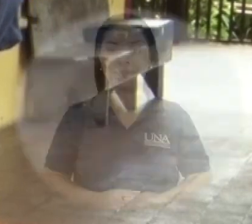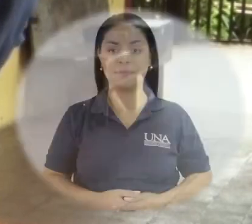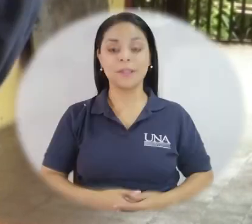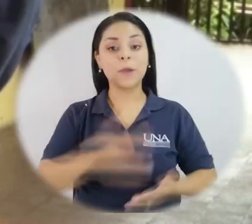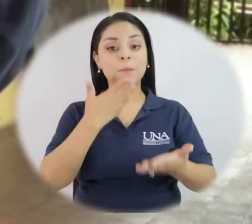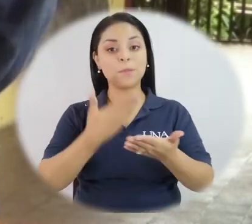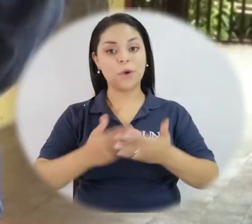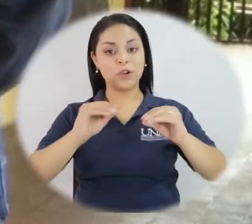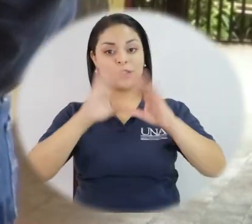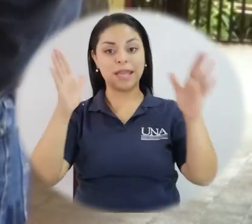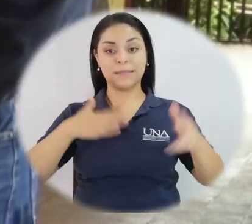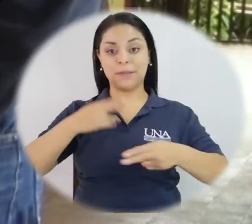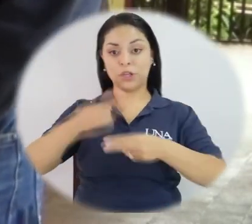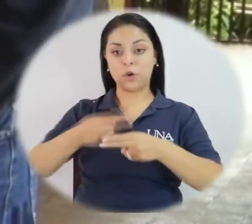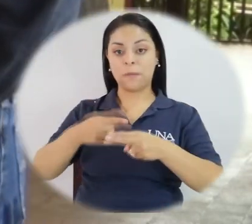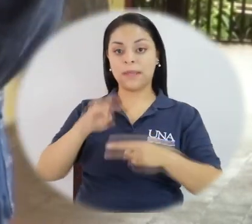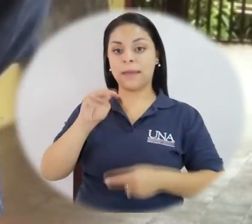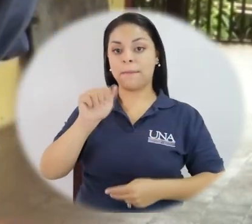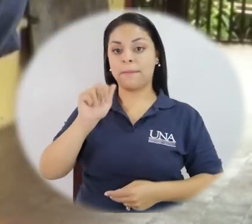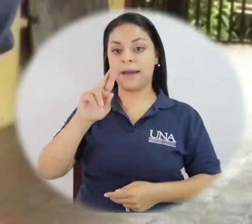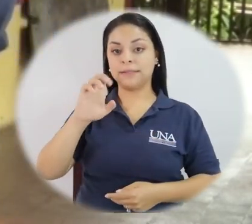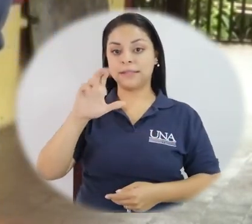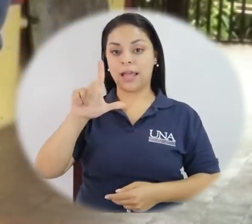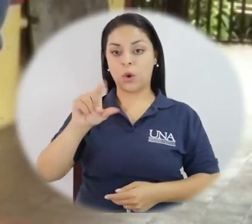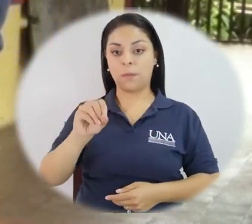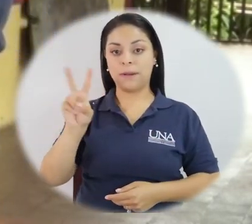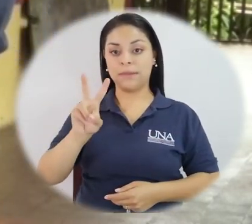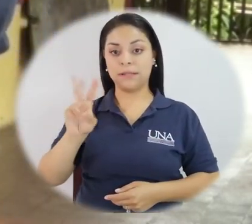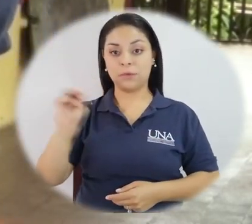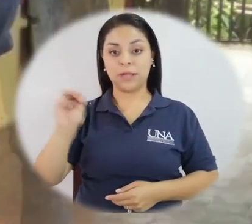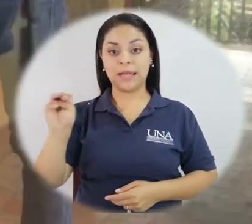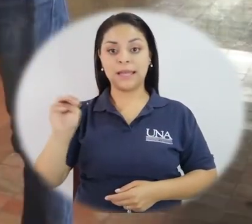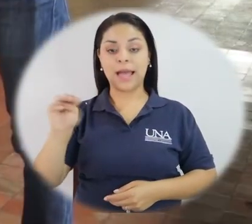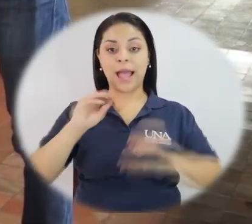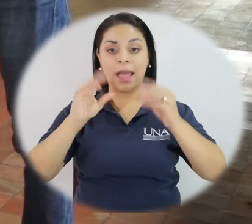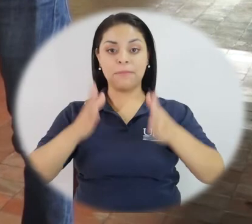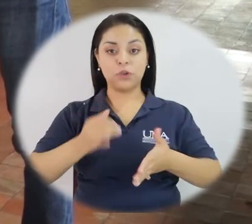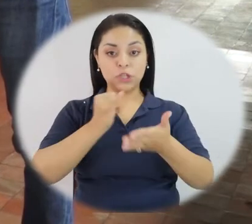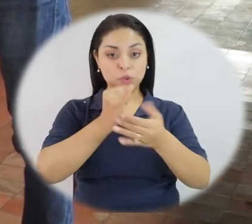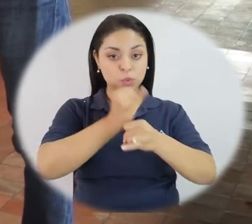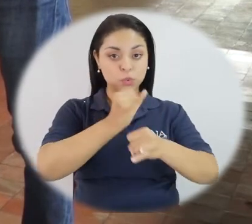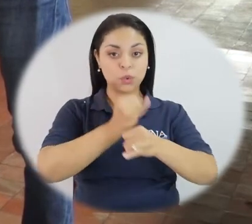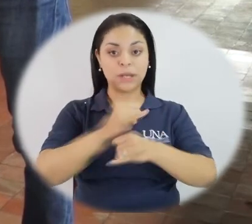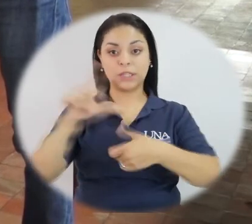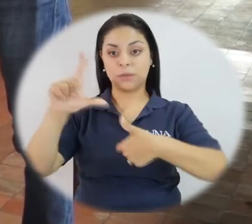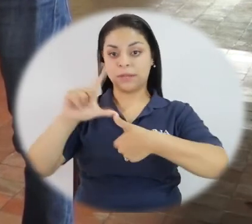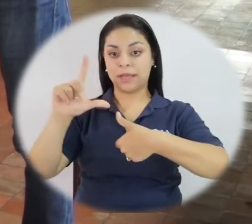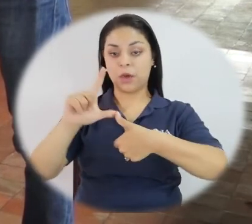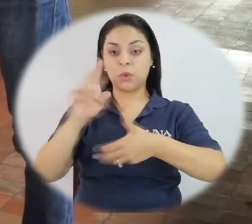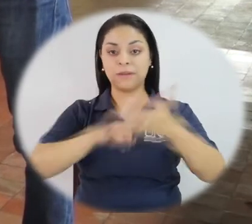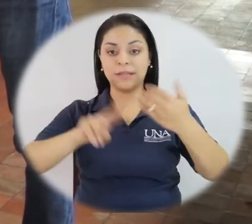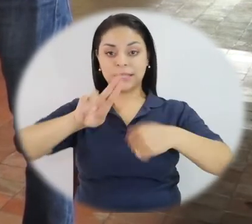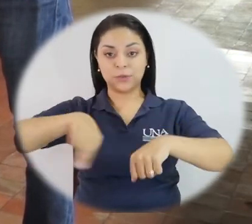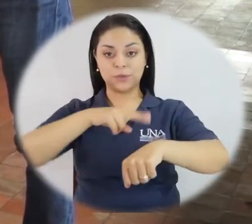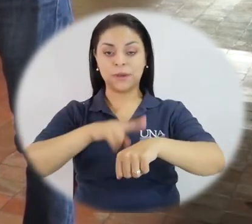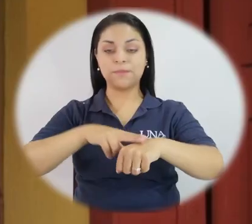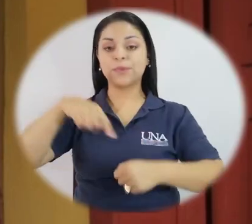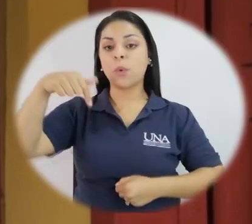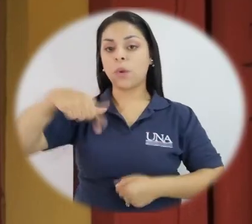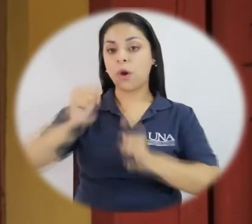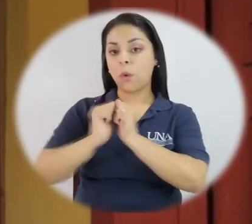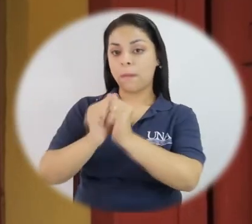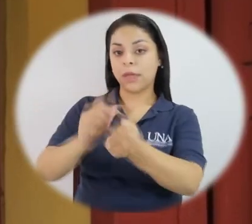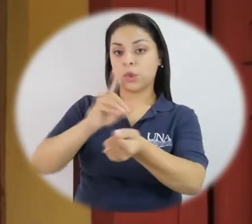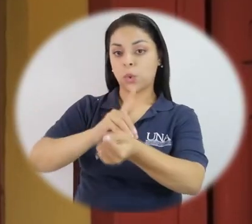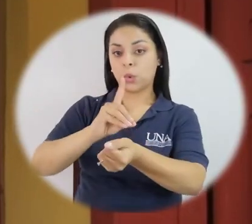Muy buenos días, mi nombre es Marcelo Valverde Morales, académico del Instituto de Estudios Latinoamericanos de la Universidad Nacional. El día de hoy nos acompaña la